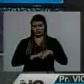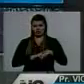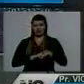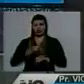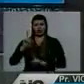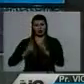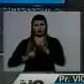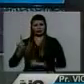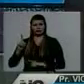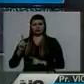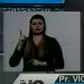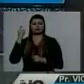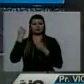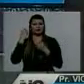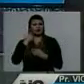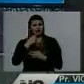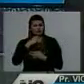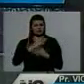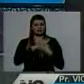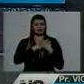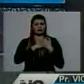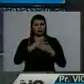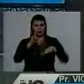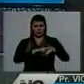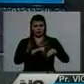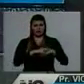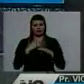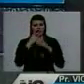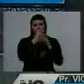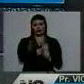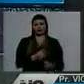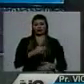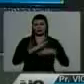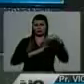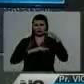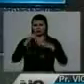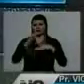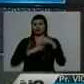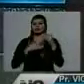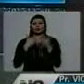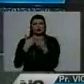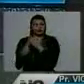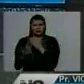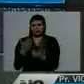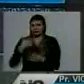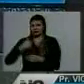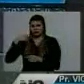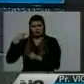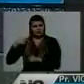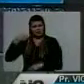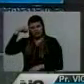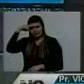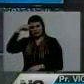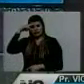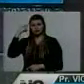Ser patriota implica defender el progreso del Paraguay por encima de mis actitudes negativas, inclusive por